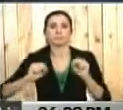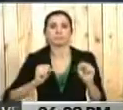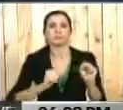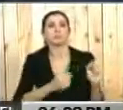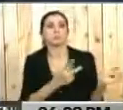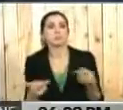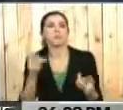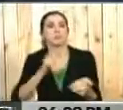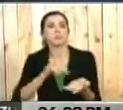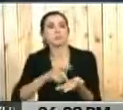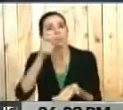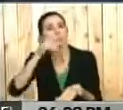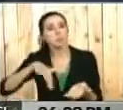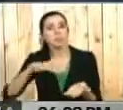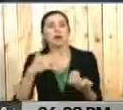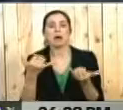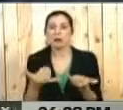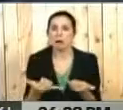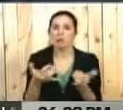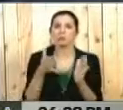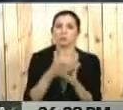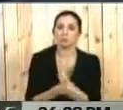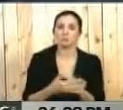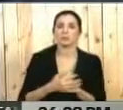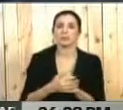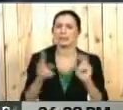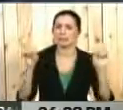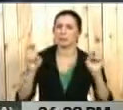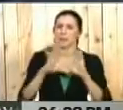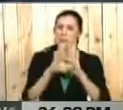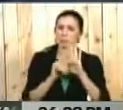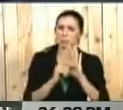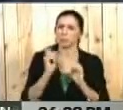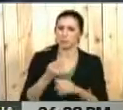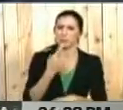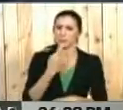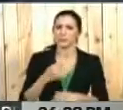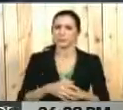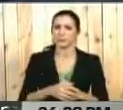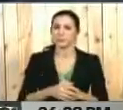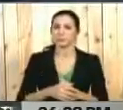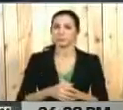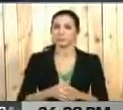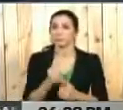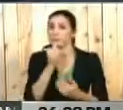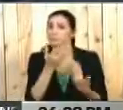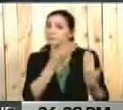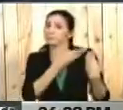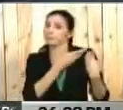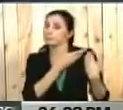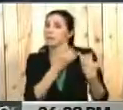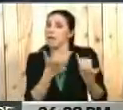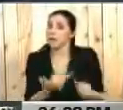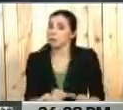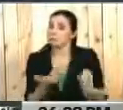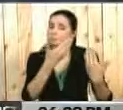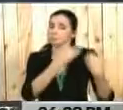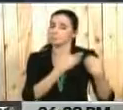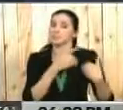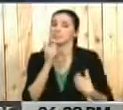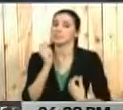legalidad constitucional, lo que hay que señalar es que le corresponderá al Tribunal Supremo de